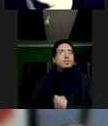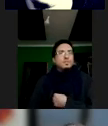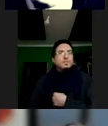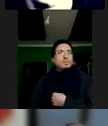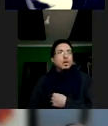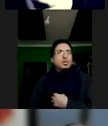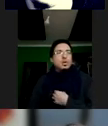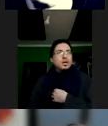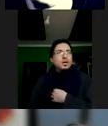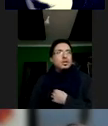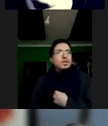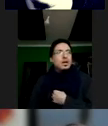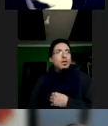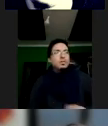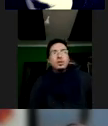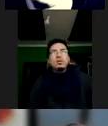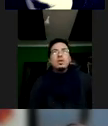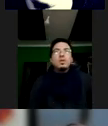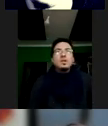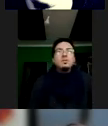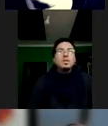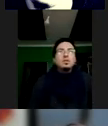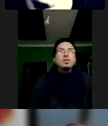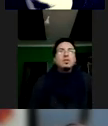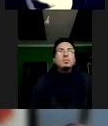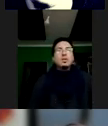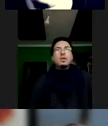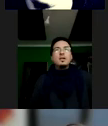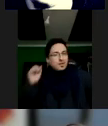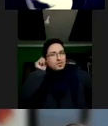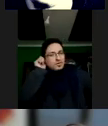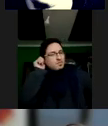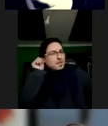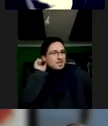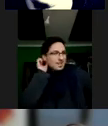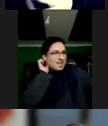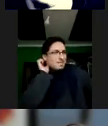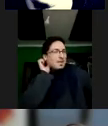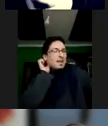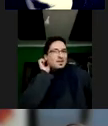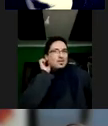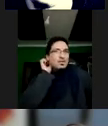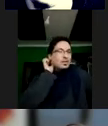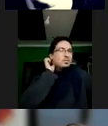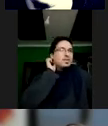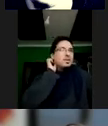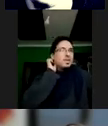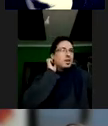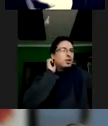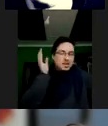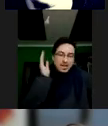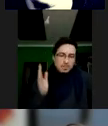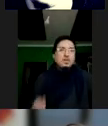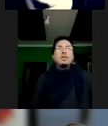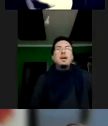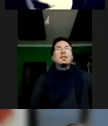construcción? No quiero ir bien al hueso con esto, no quiero ir así como tanto con rodeos, porque ya fuimos bien en el rodeo en el primer semestre, ahora